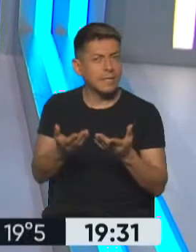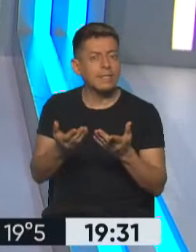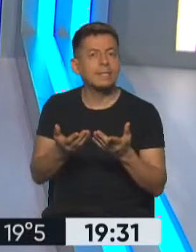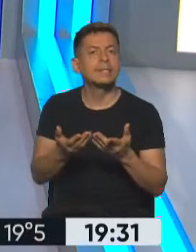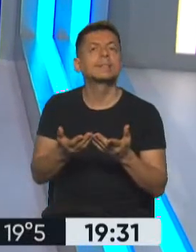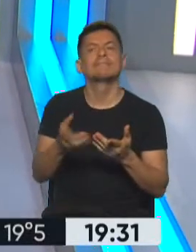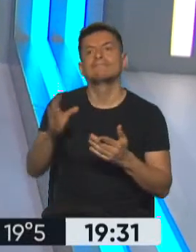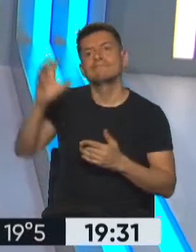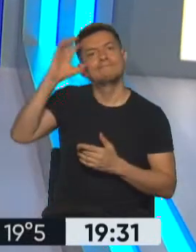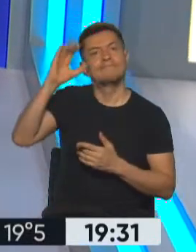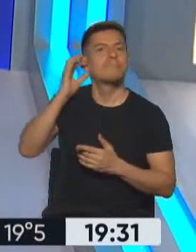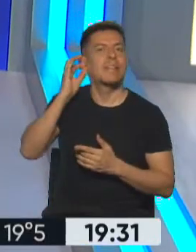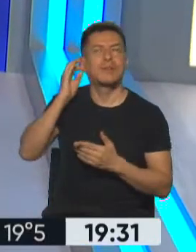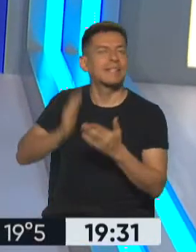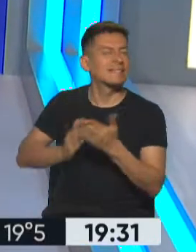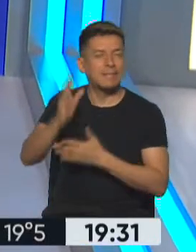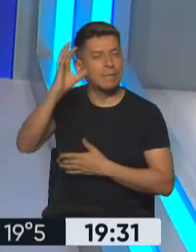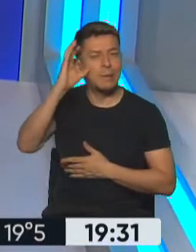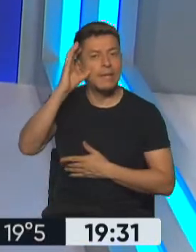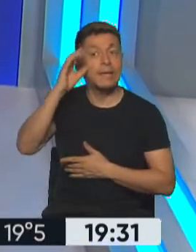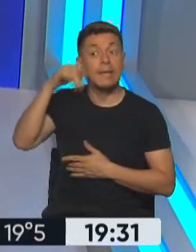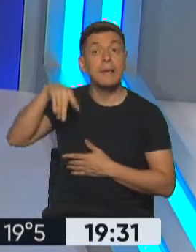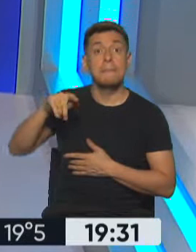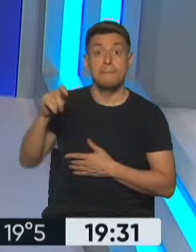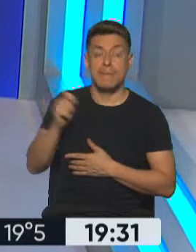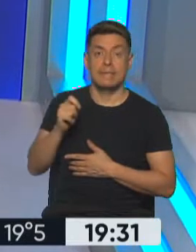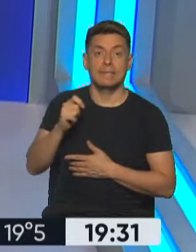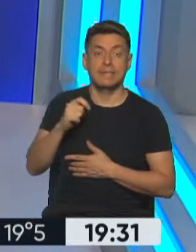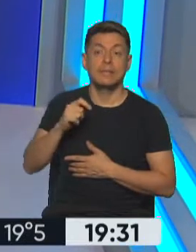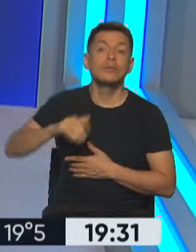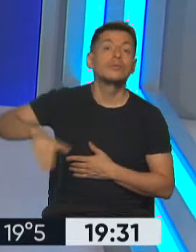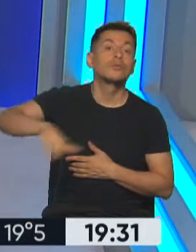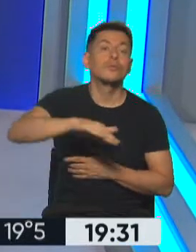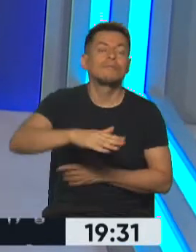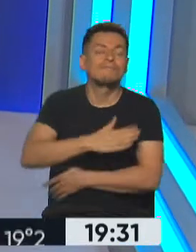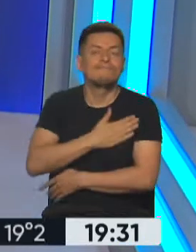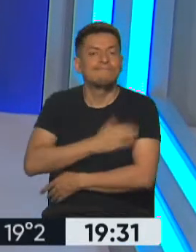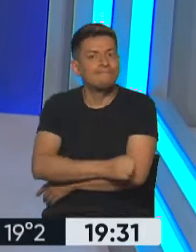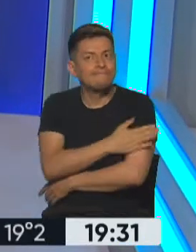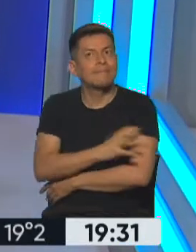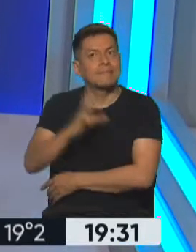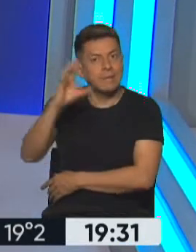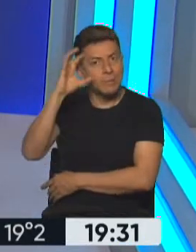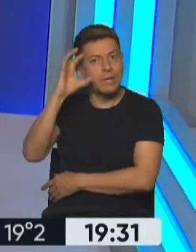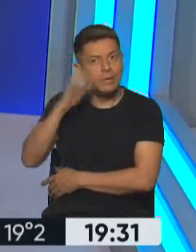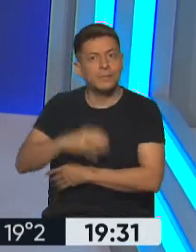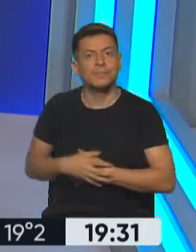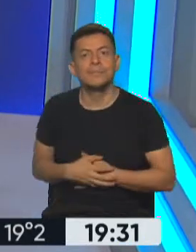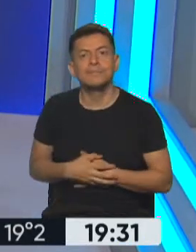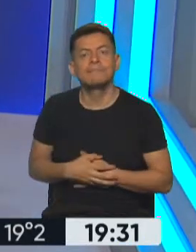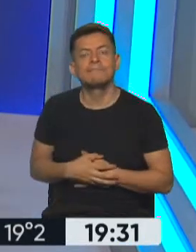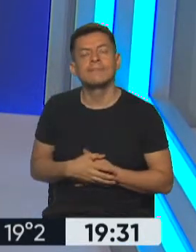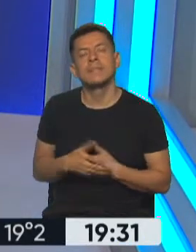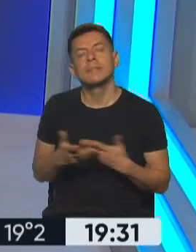Del inolvidable Diego Armando Maradona, en un mes de conmoción general, ¿no? Respecto del recuerdo, porque nos